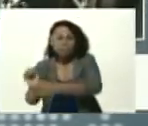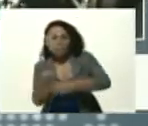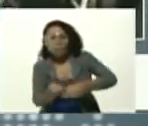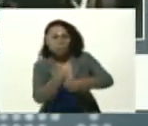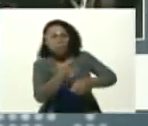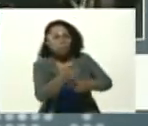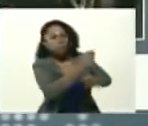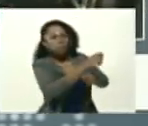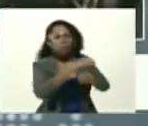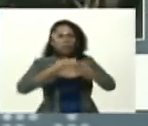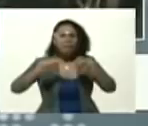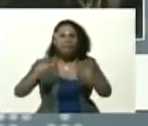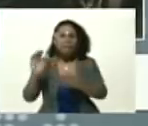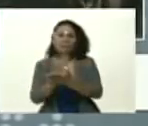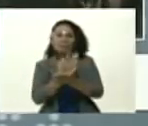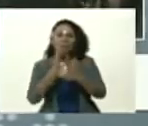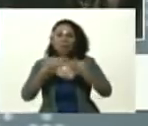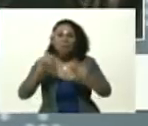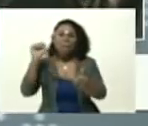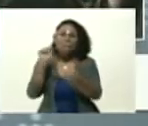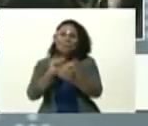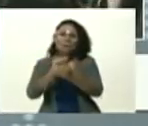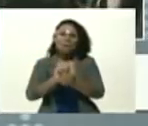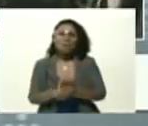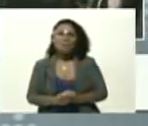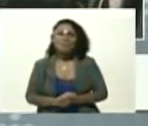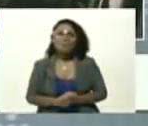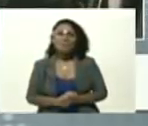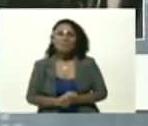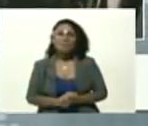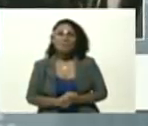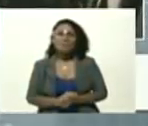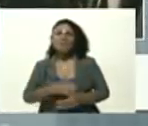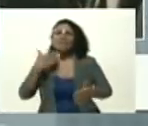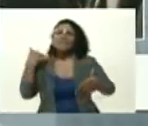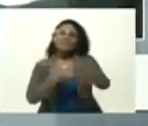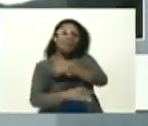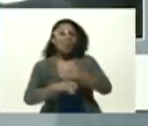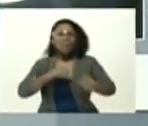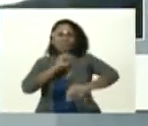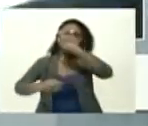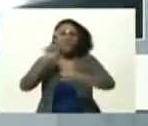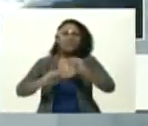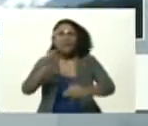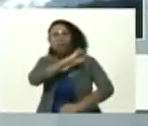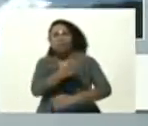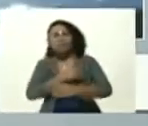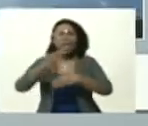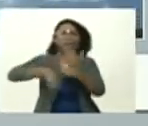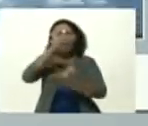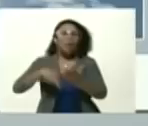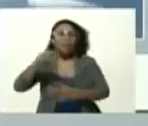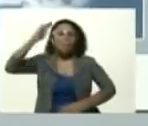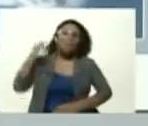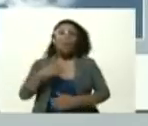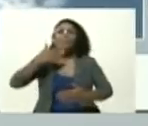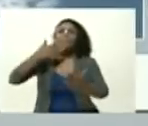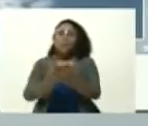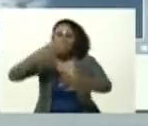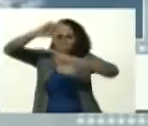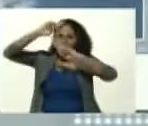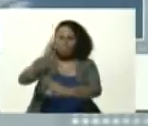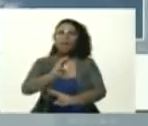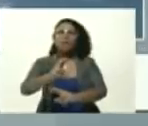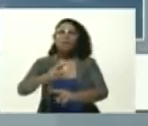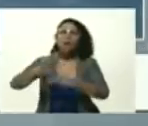levantando tierra, levantando piedra. Salgo en defensa de la Fuerza Armada Nacional Bolivariana y pido respeto